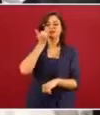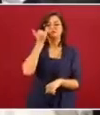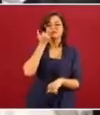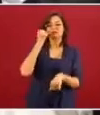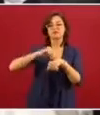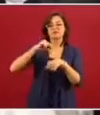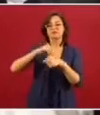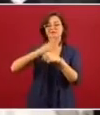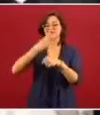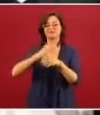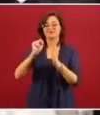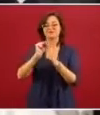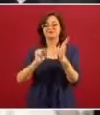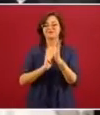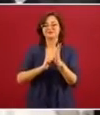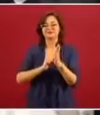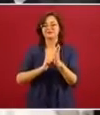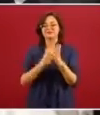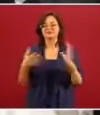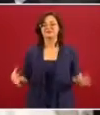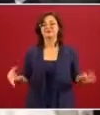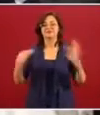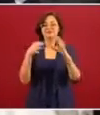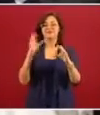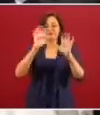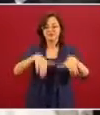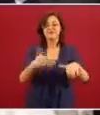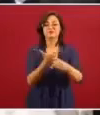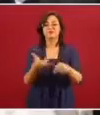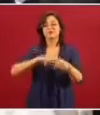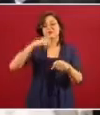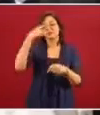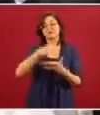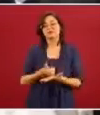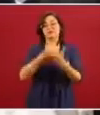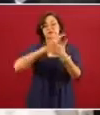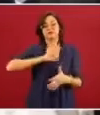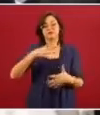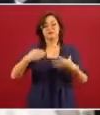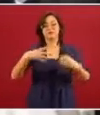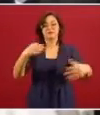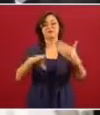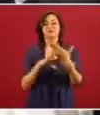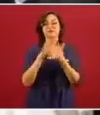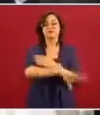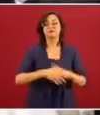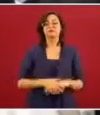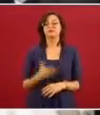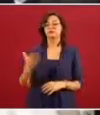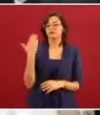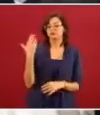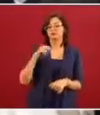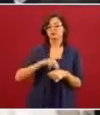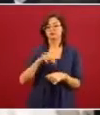cuarto semestre se unieran a los hospitales para combatir la epidemia. Hace unos días el